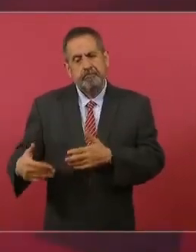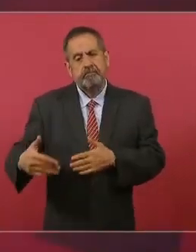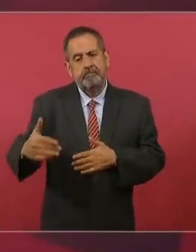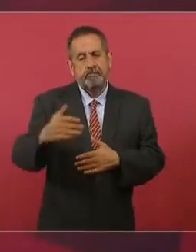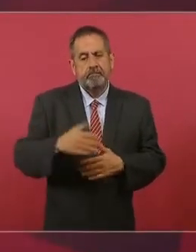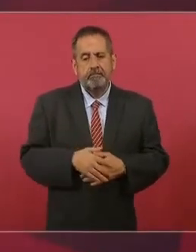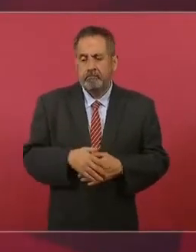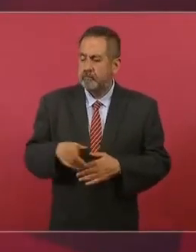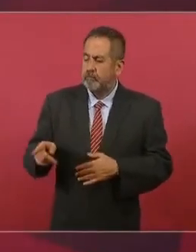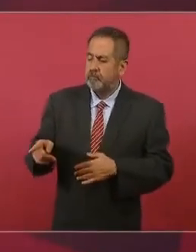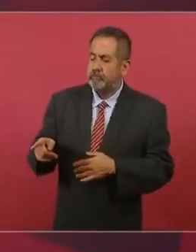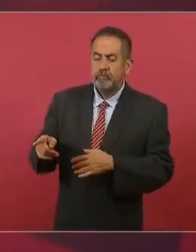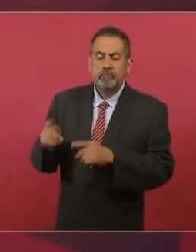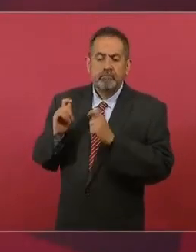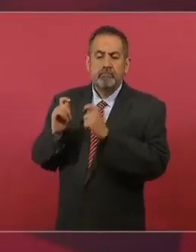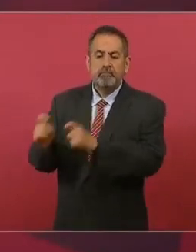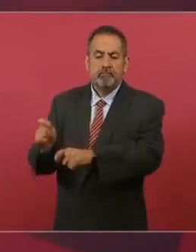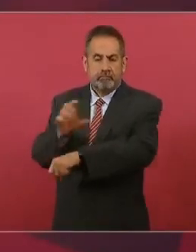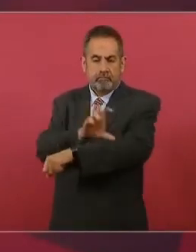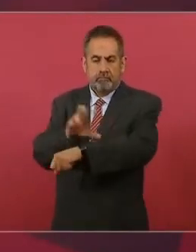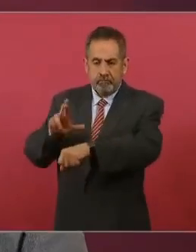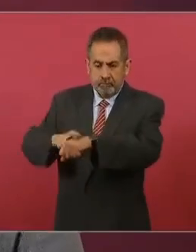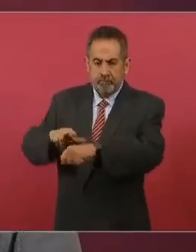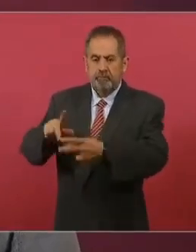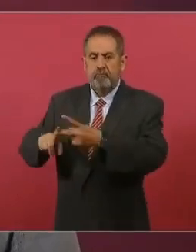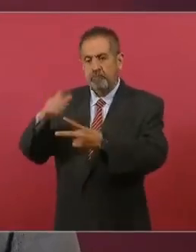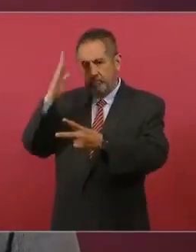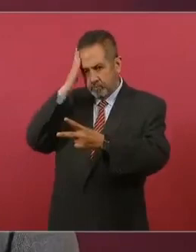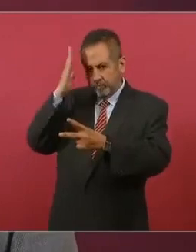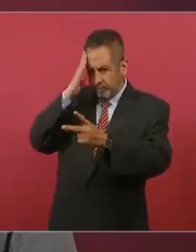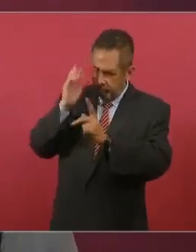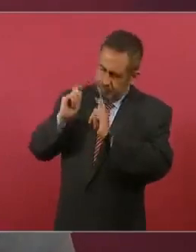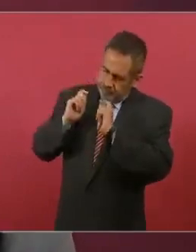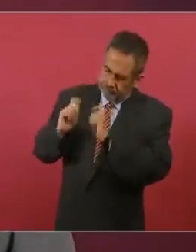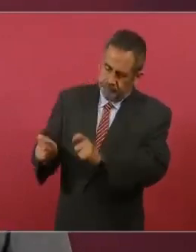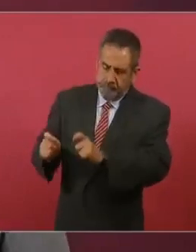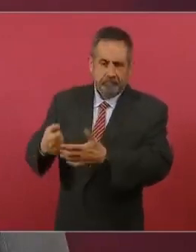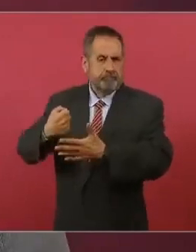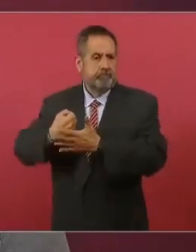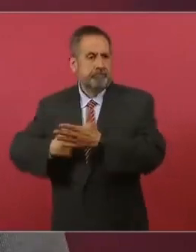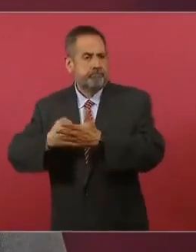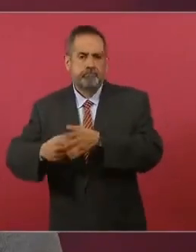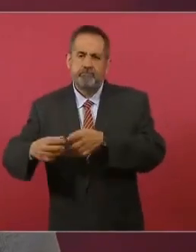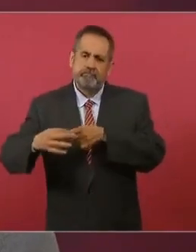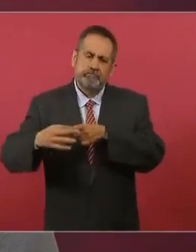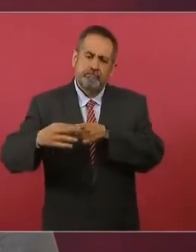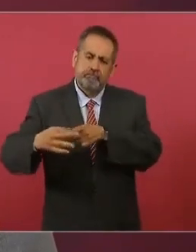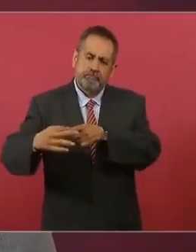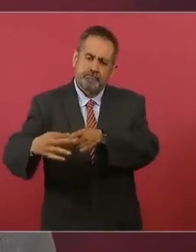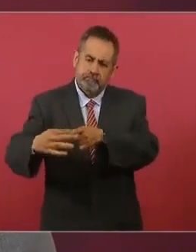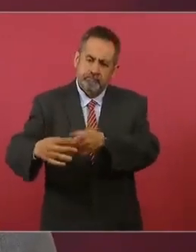como coordinador, como dirigente del movimiento de transformación.